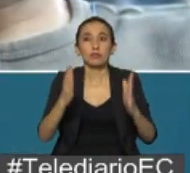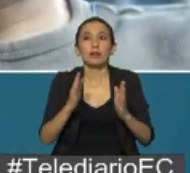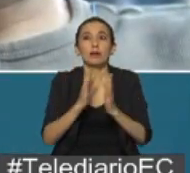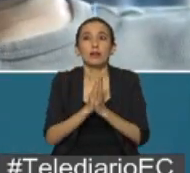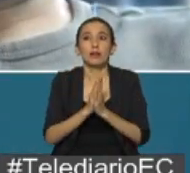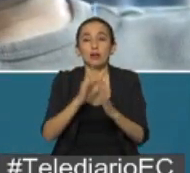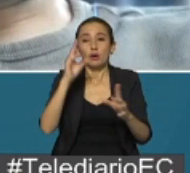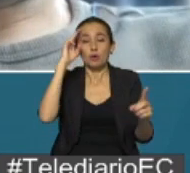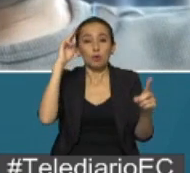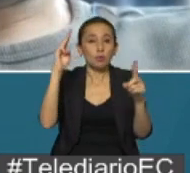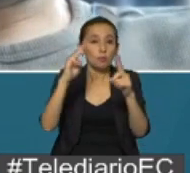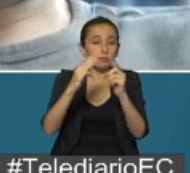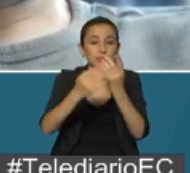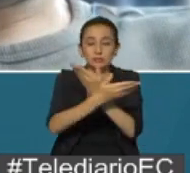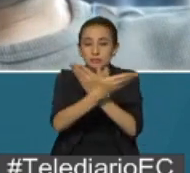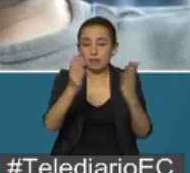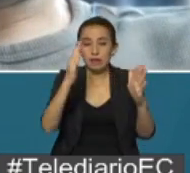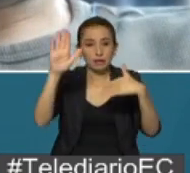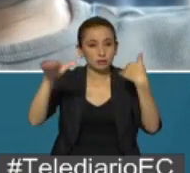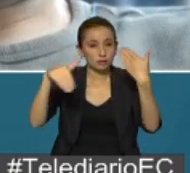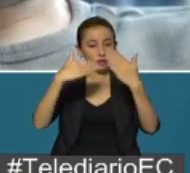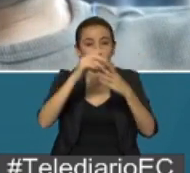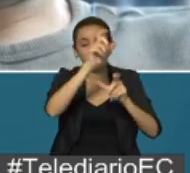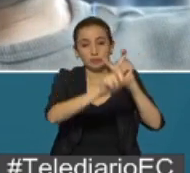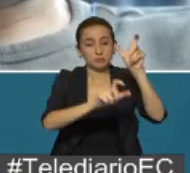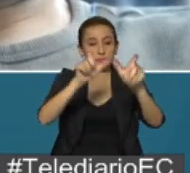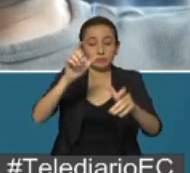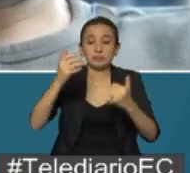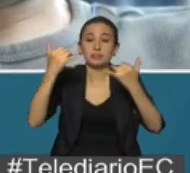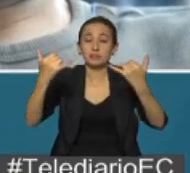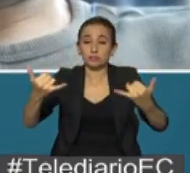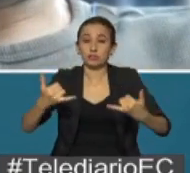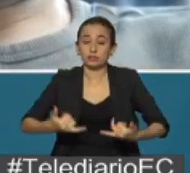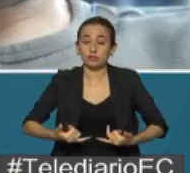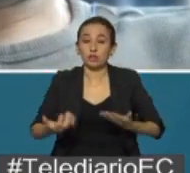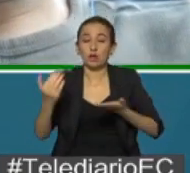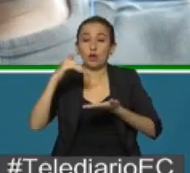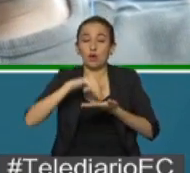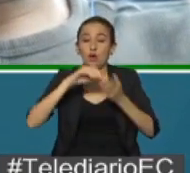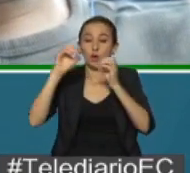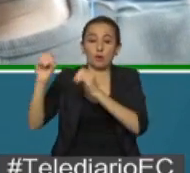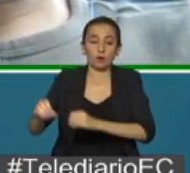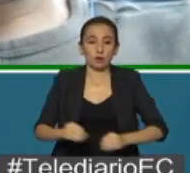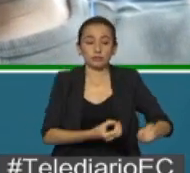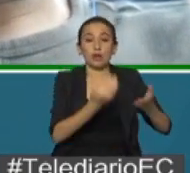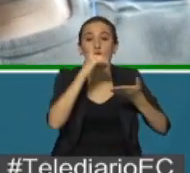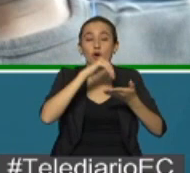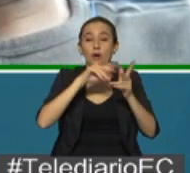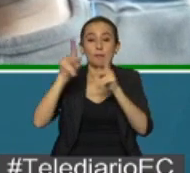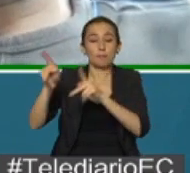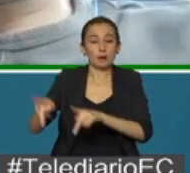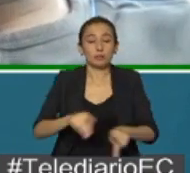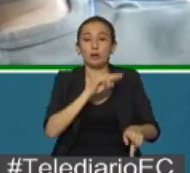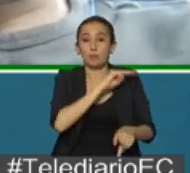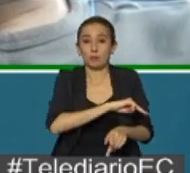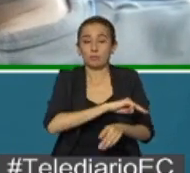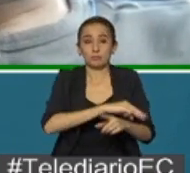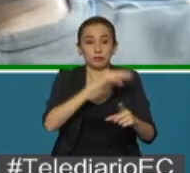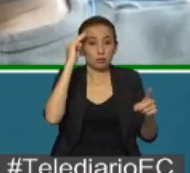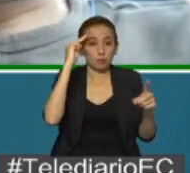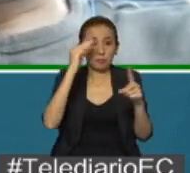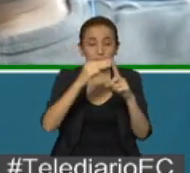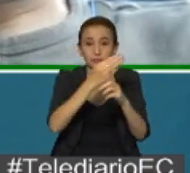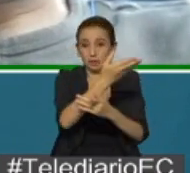vez un mensaje final para toda la ciudadanía respecto a esta reestructuración de la deuda que tienen los GATS con el Banco de Desarrollo del Ecuador.